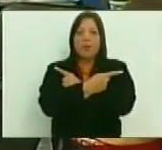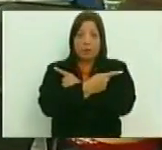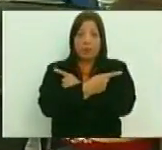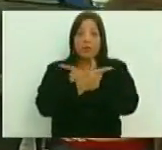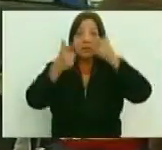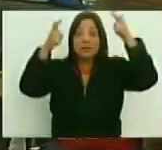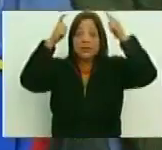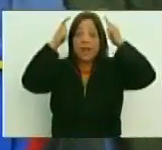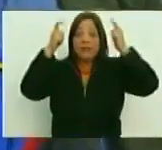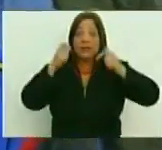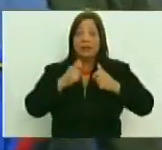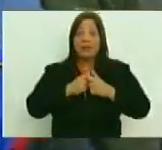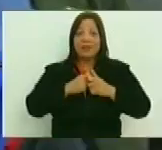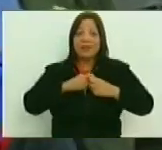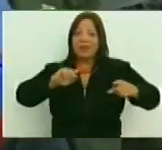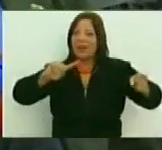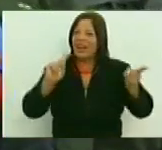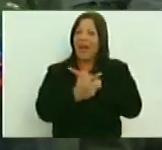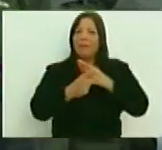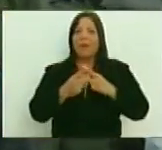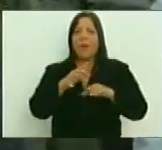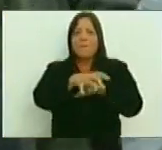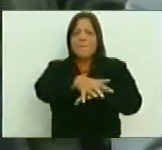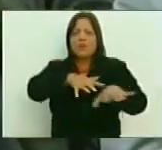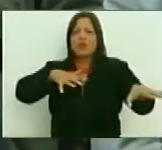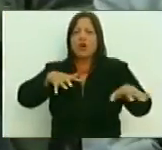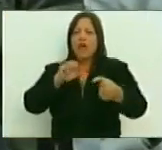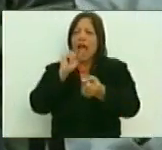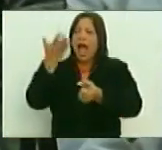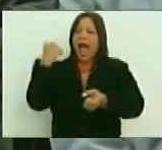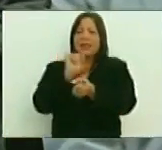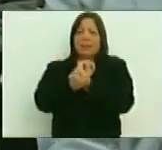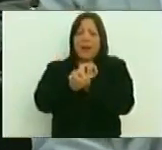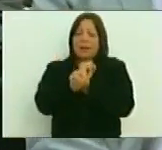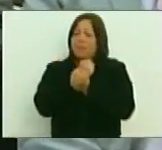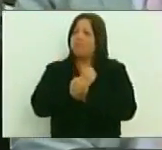Con Chávez irrumpen los millones que estuvieron antes.